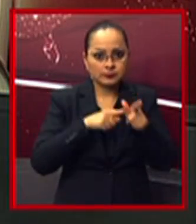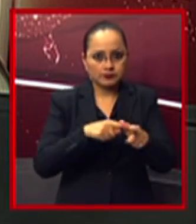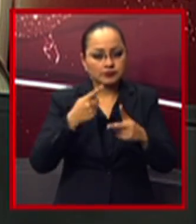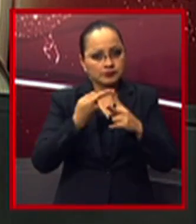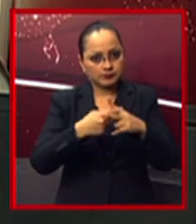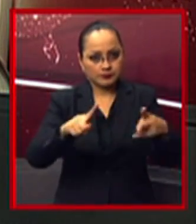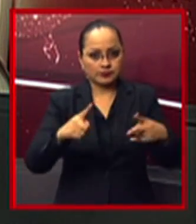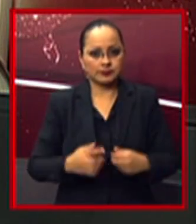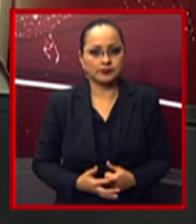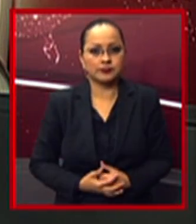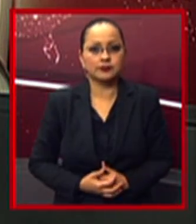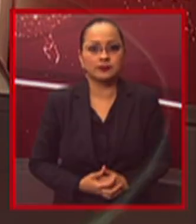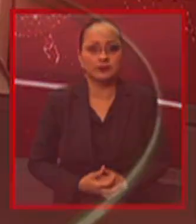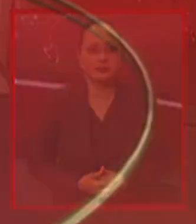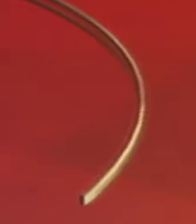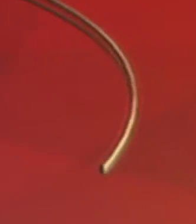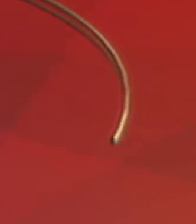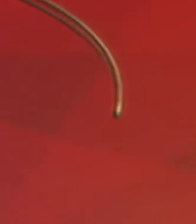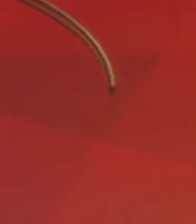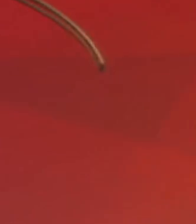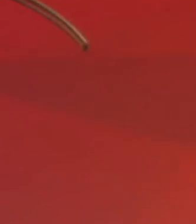comenzamos.